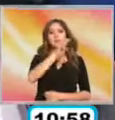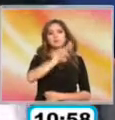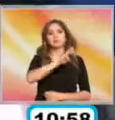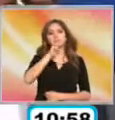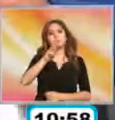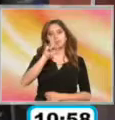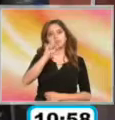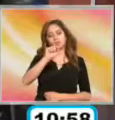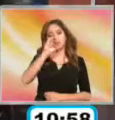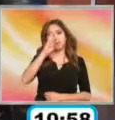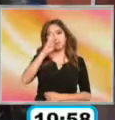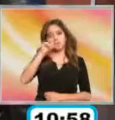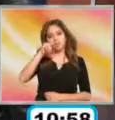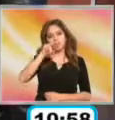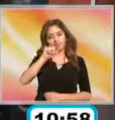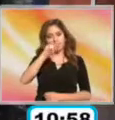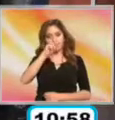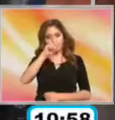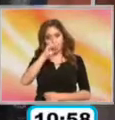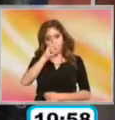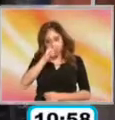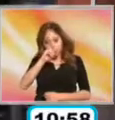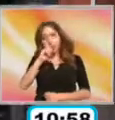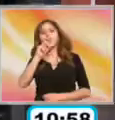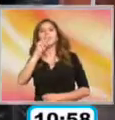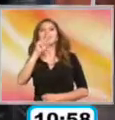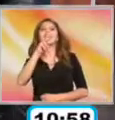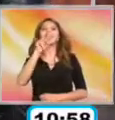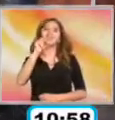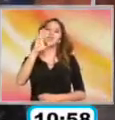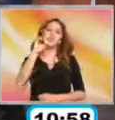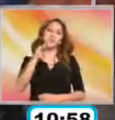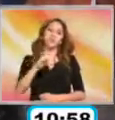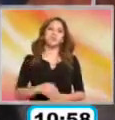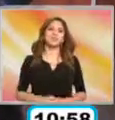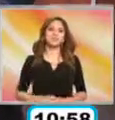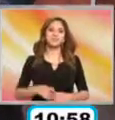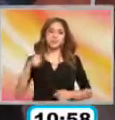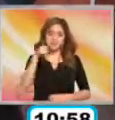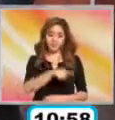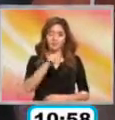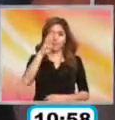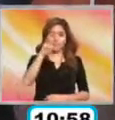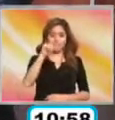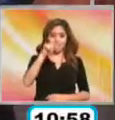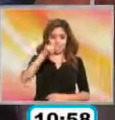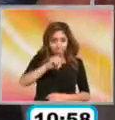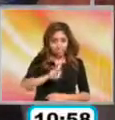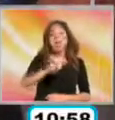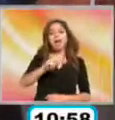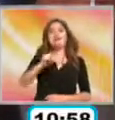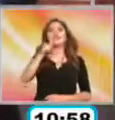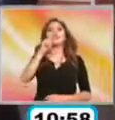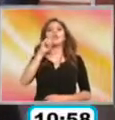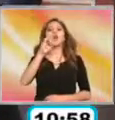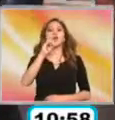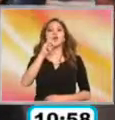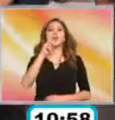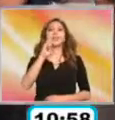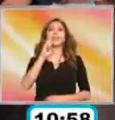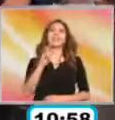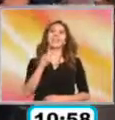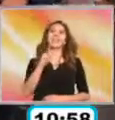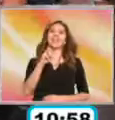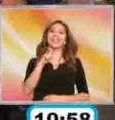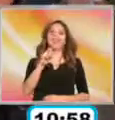www.bandatodoterreno.com. A ver, que se sientan los sinaloenses. Estuvieron con nosotros. ¡Banda! ¡Todo terreno y vamos con todo! ¡Ay, mo!